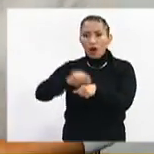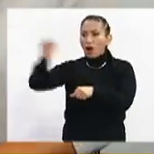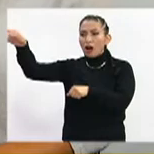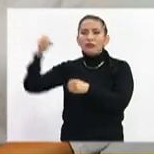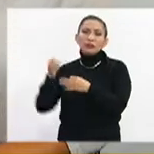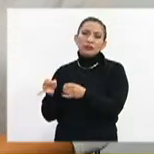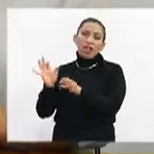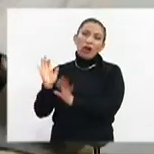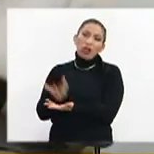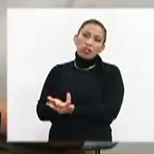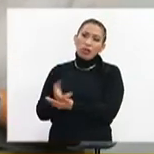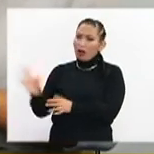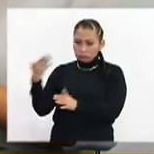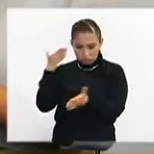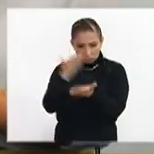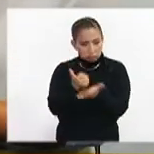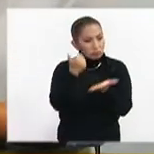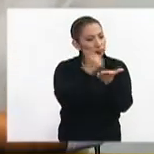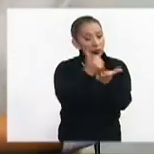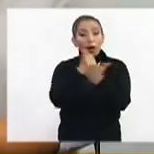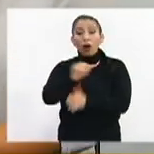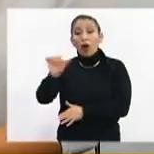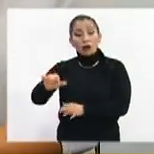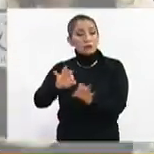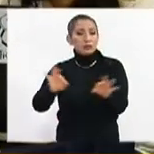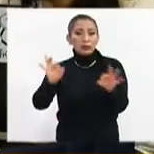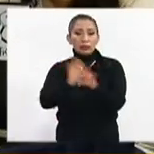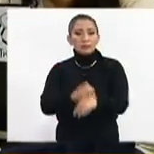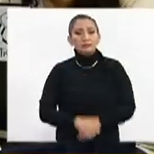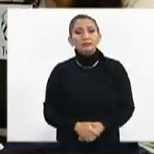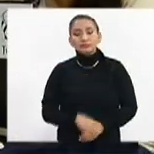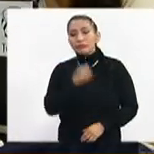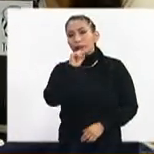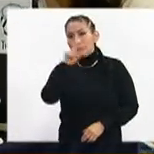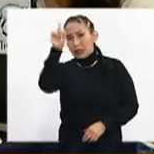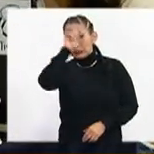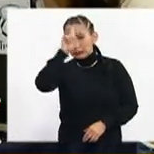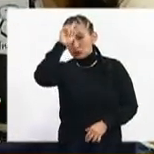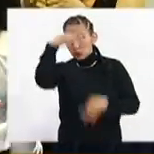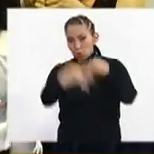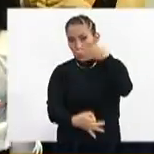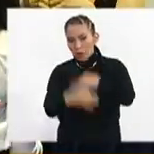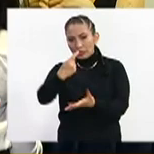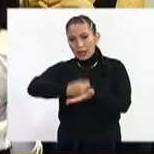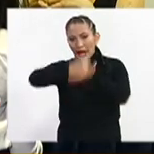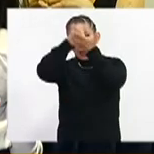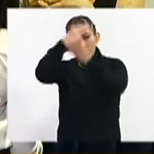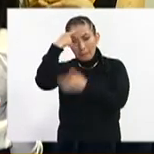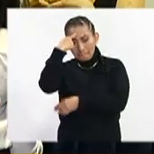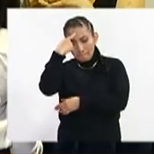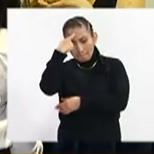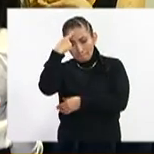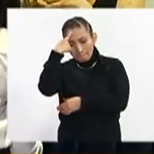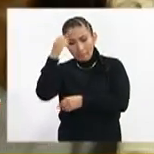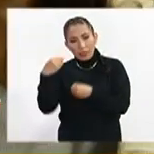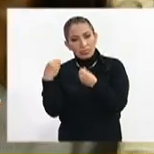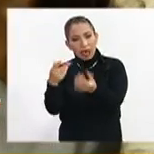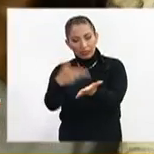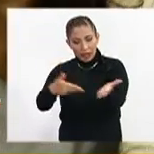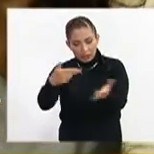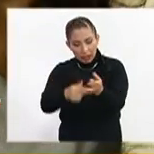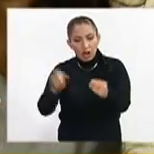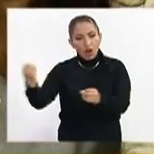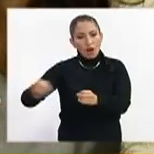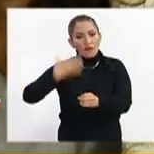en oficinas, porque esto hoy es prioridad. Además de asesoría jurídica, terapia y meditación, se ofrecen